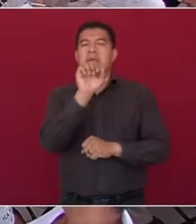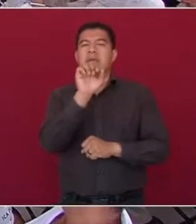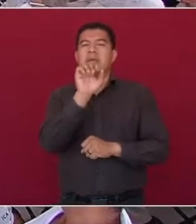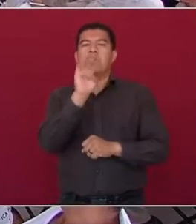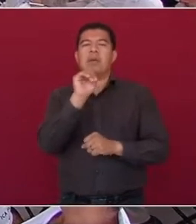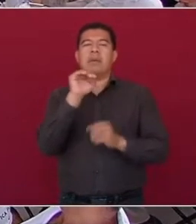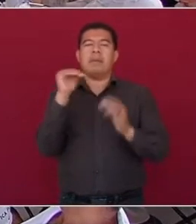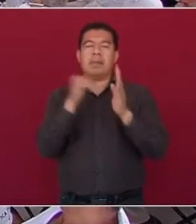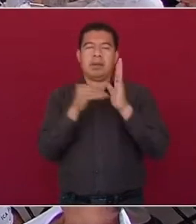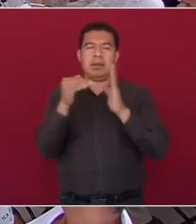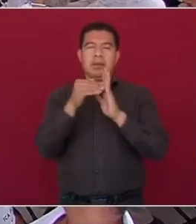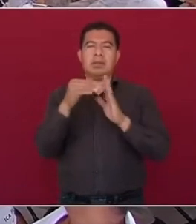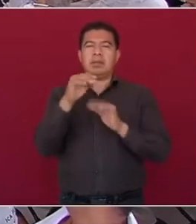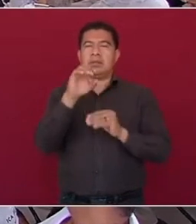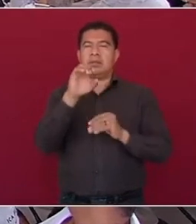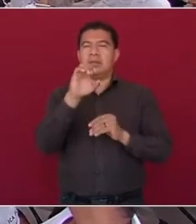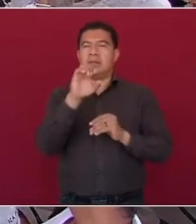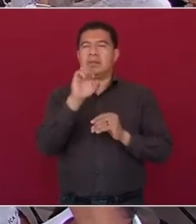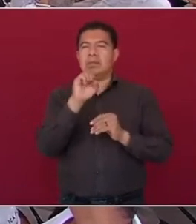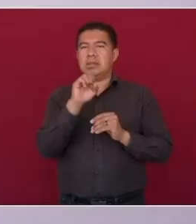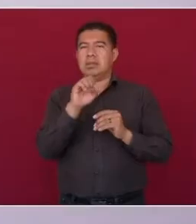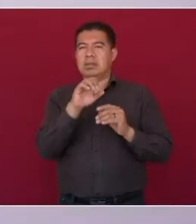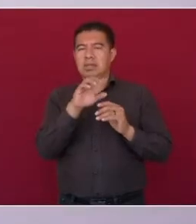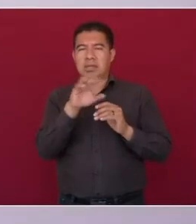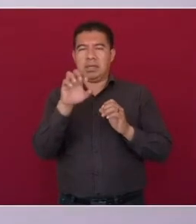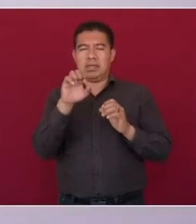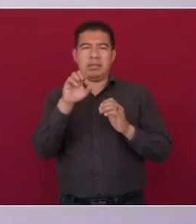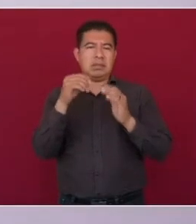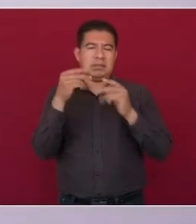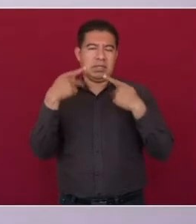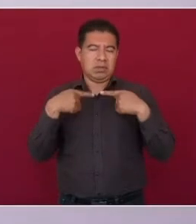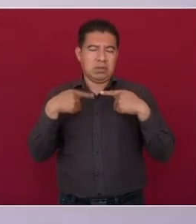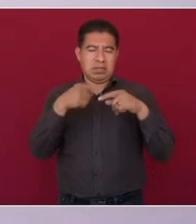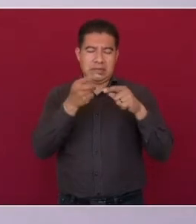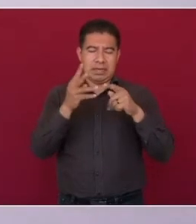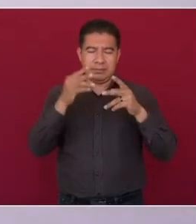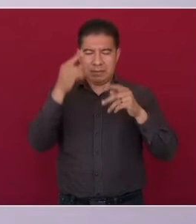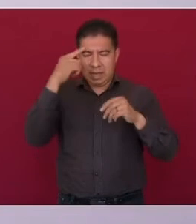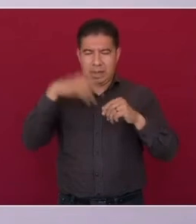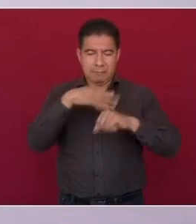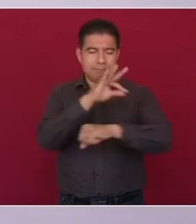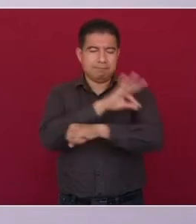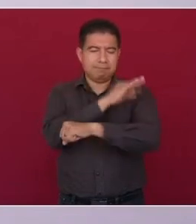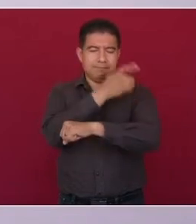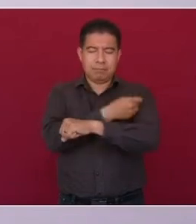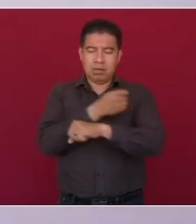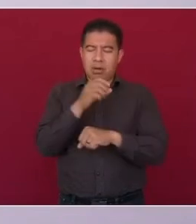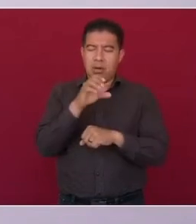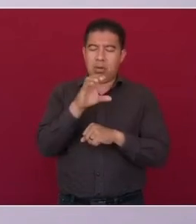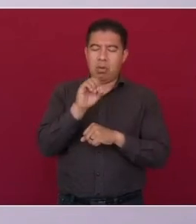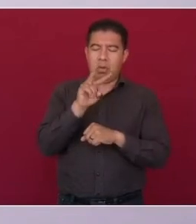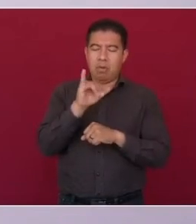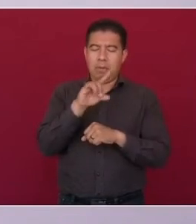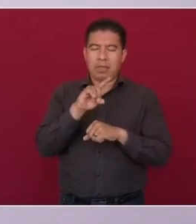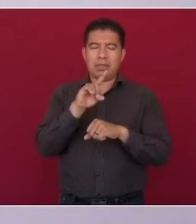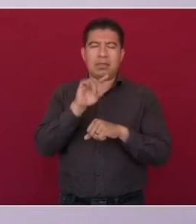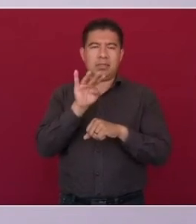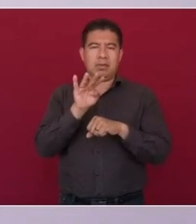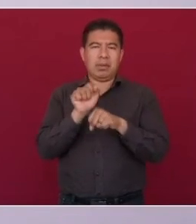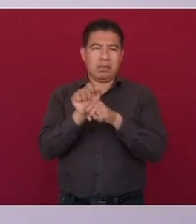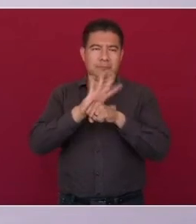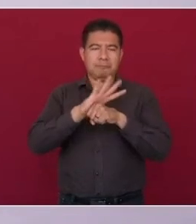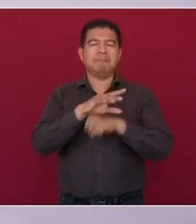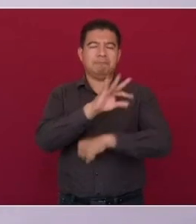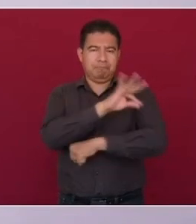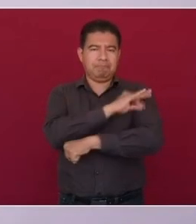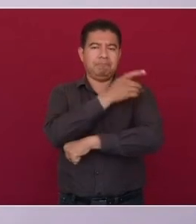89.069.598 personas contra el COVID-19, lo cual nos ayudó a salvar muchas vidas.